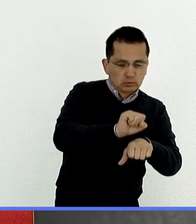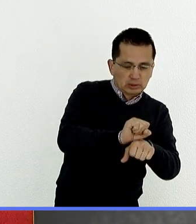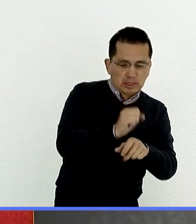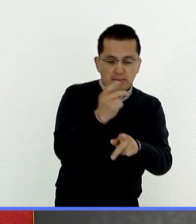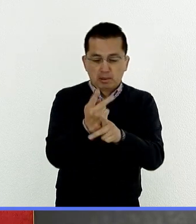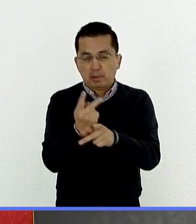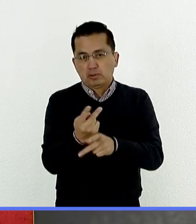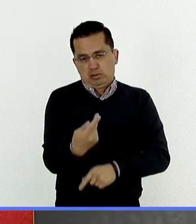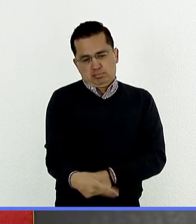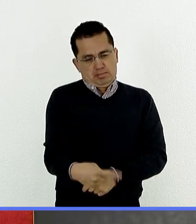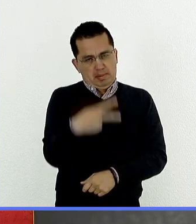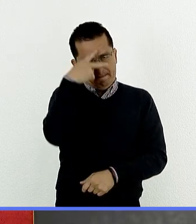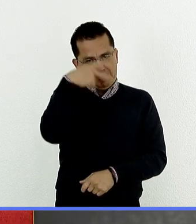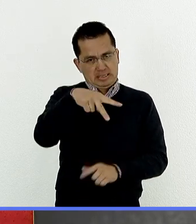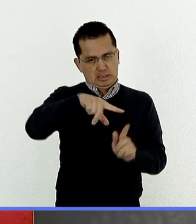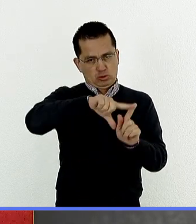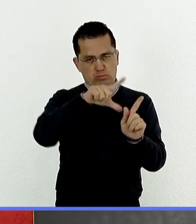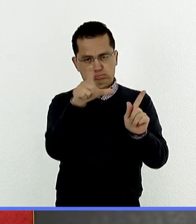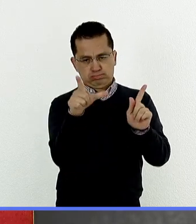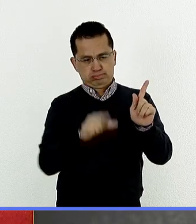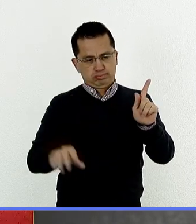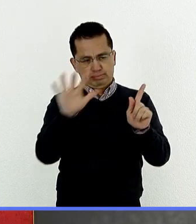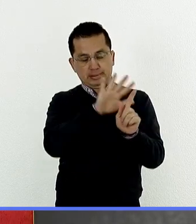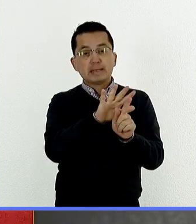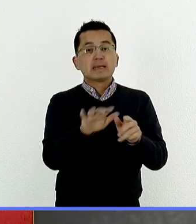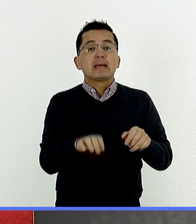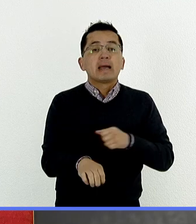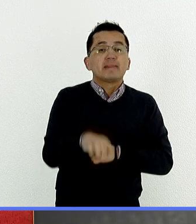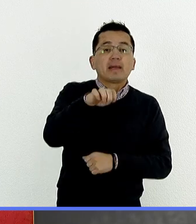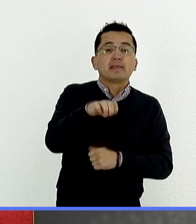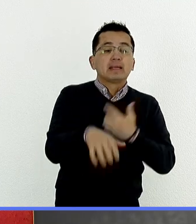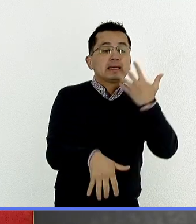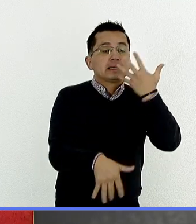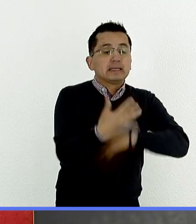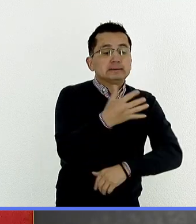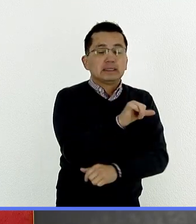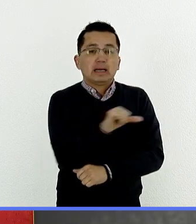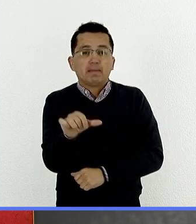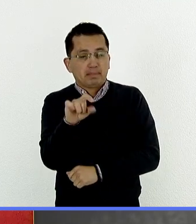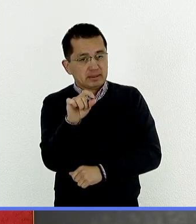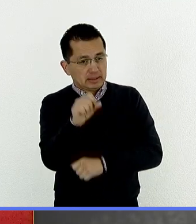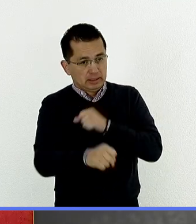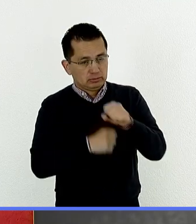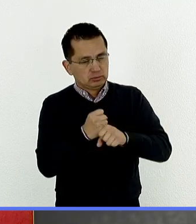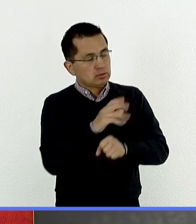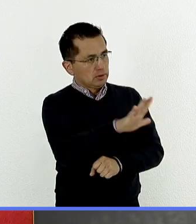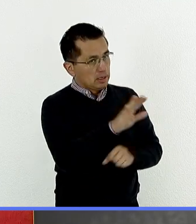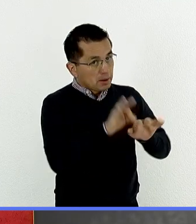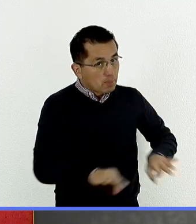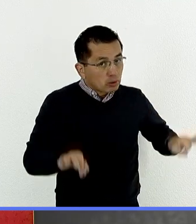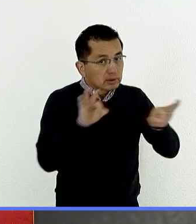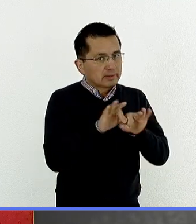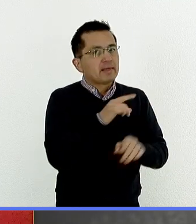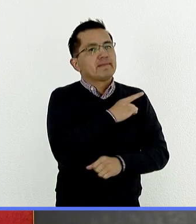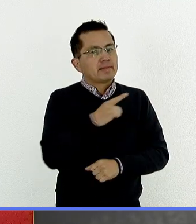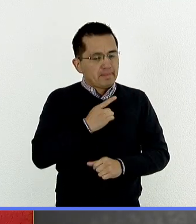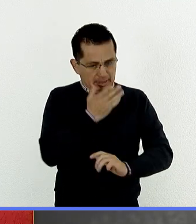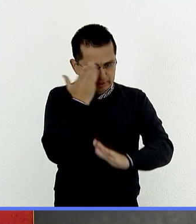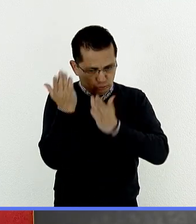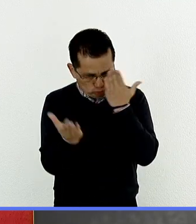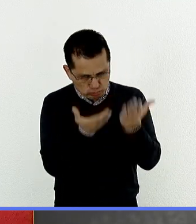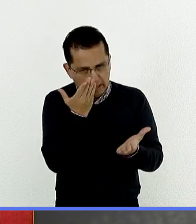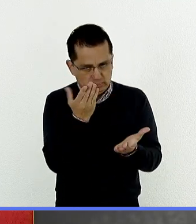importante entre 15 y 20 años sí importante que sean mexicanos que sean estudiantes muy bien y